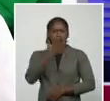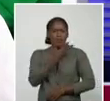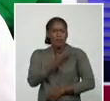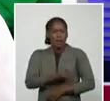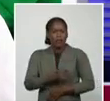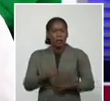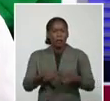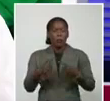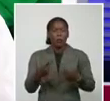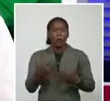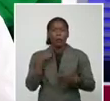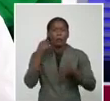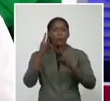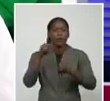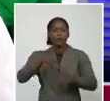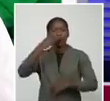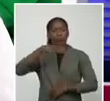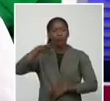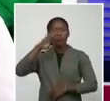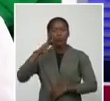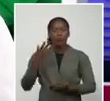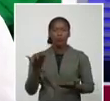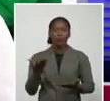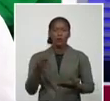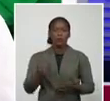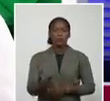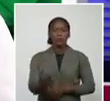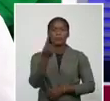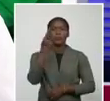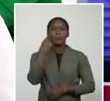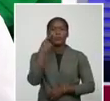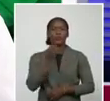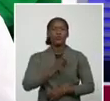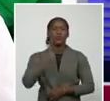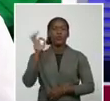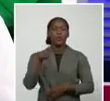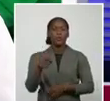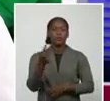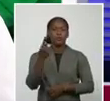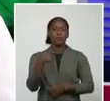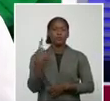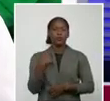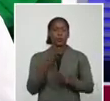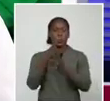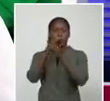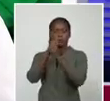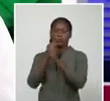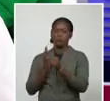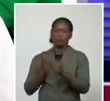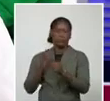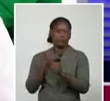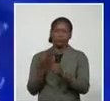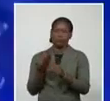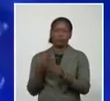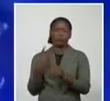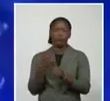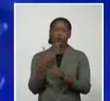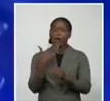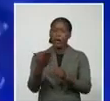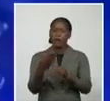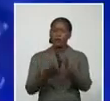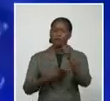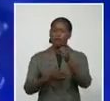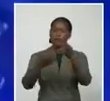en nuestro país, a pesar de los esfuerzos, y seríamos incapaces de estar ocultando nada de esta información. Le